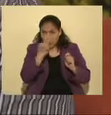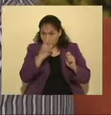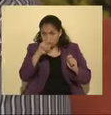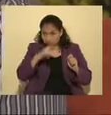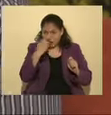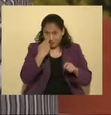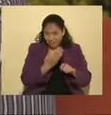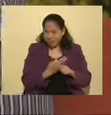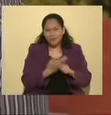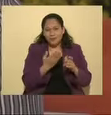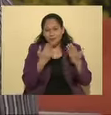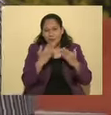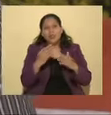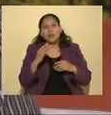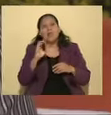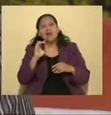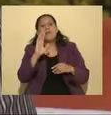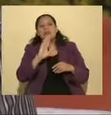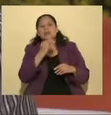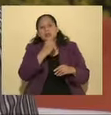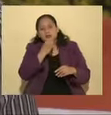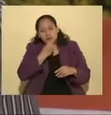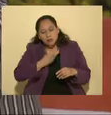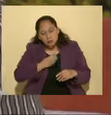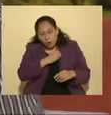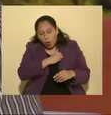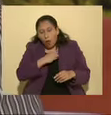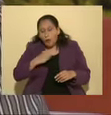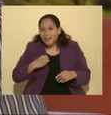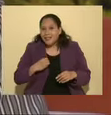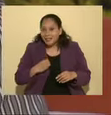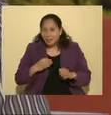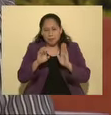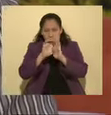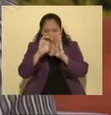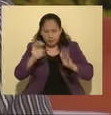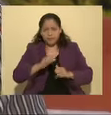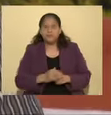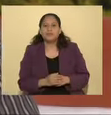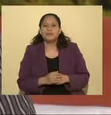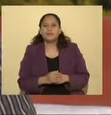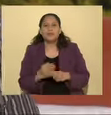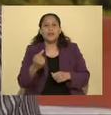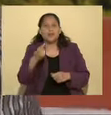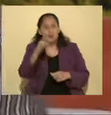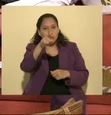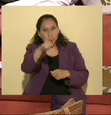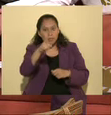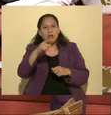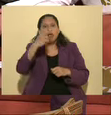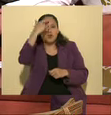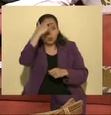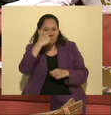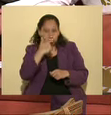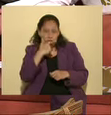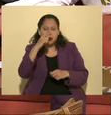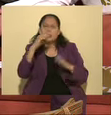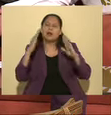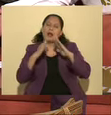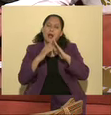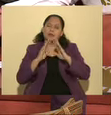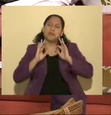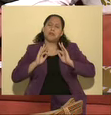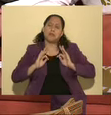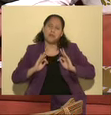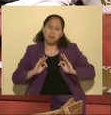responsabilidad, sino obligación. Y doy un ejemplo. Si tú estás en una noche, en tu casa